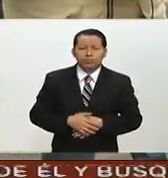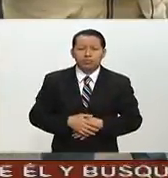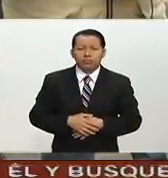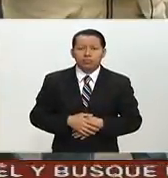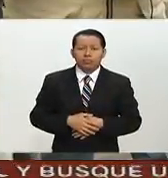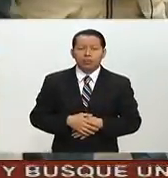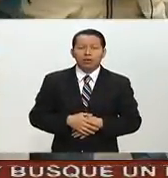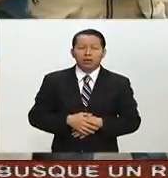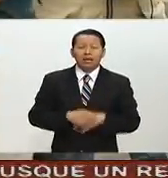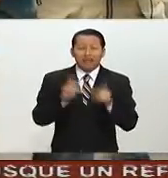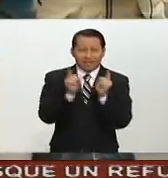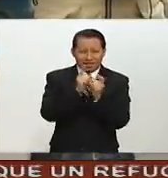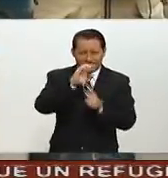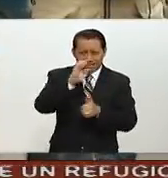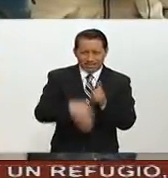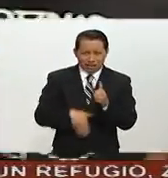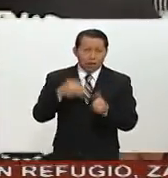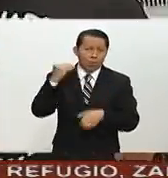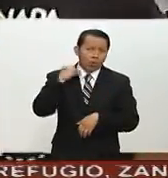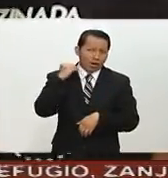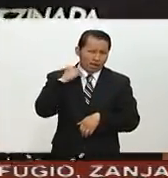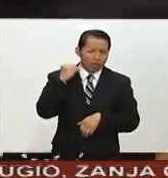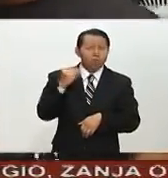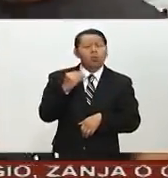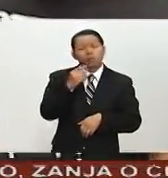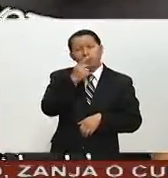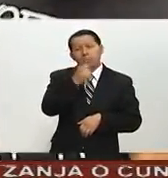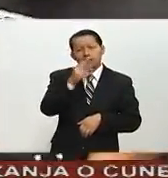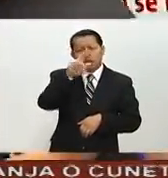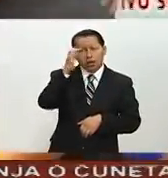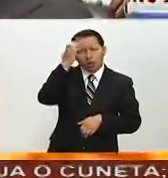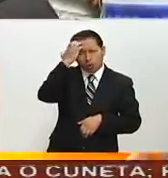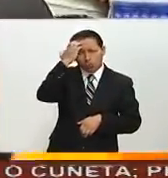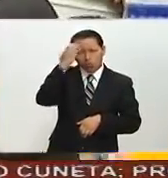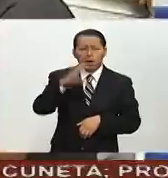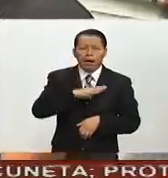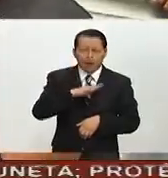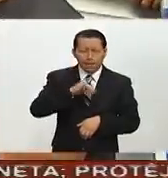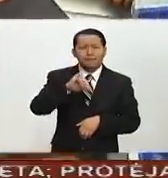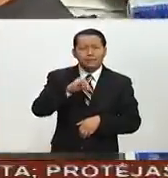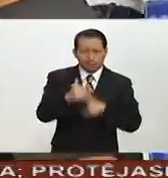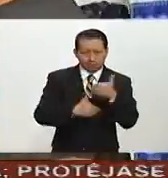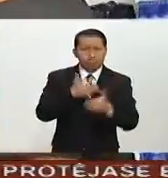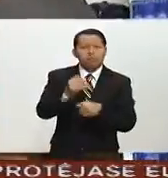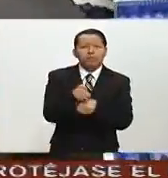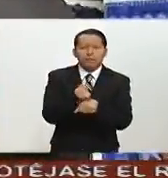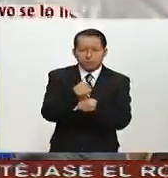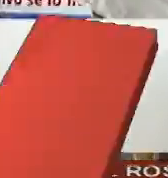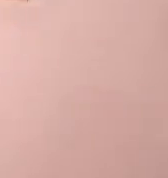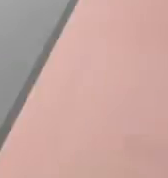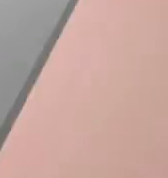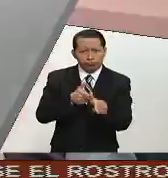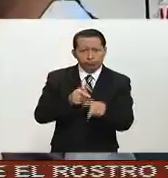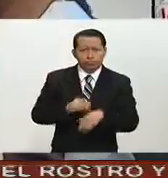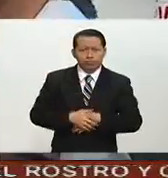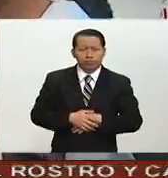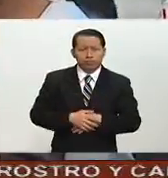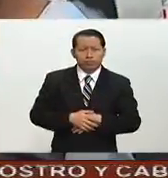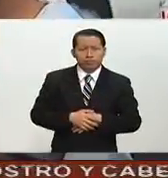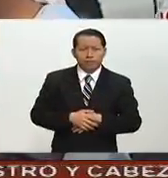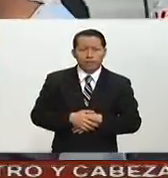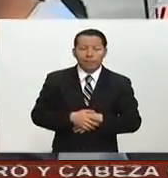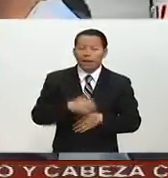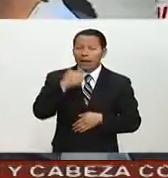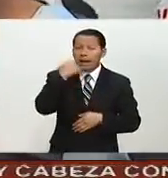término del encuentro, el abogado de los padres, Vidulfo Rosales, reconoció los avances que se han logrado en la investigación.